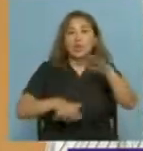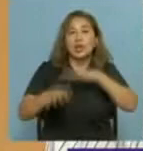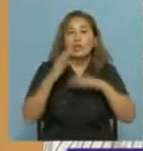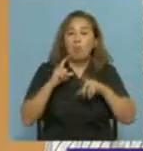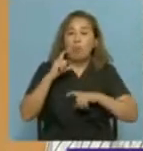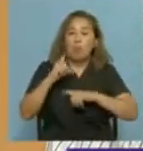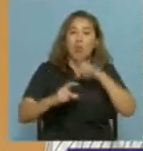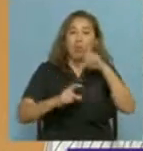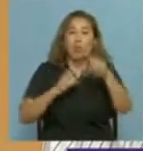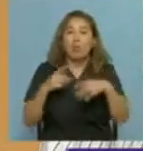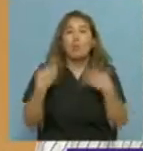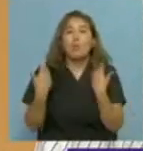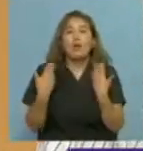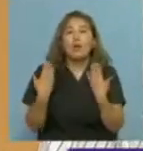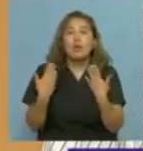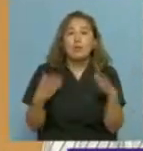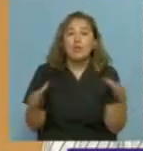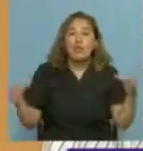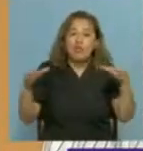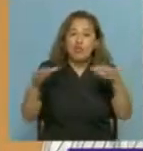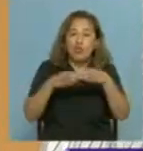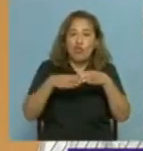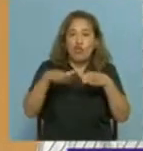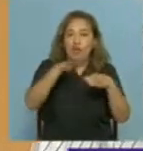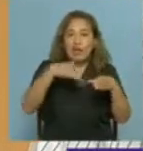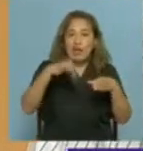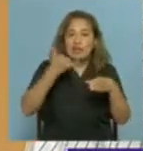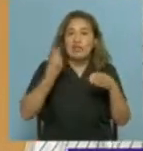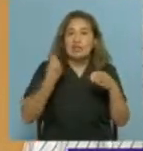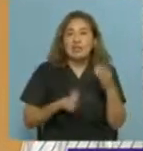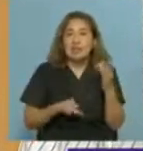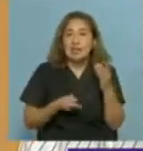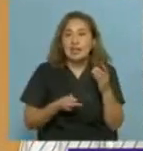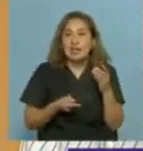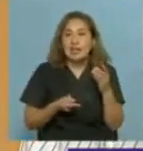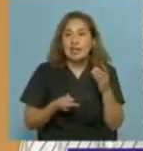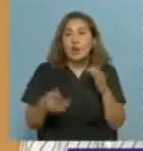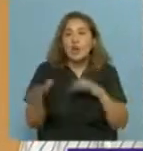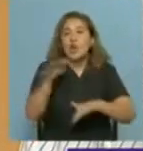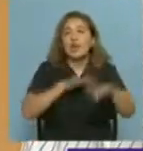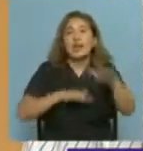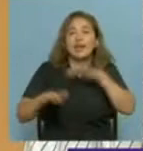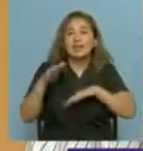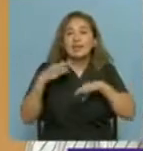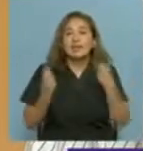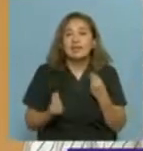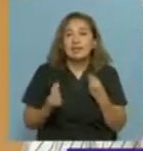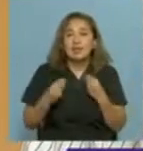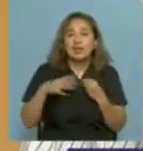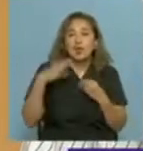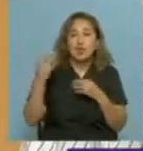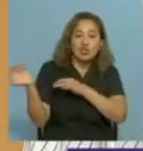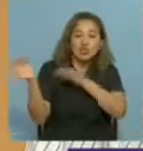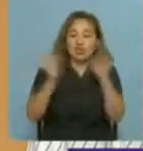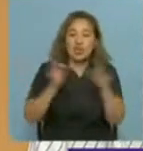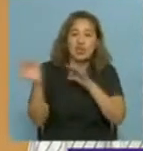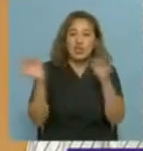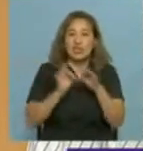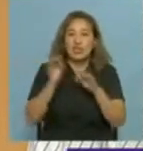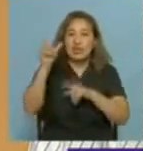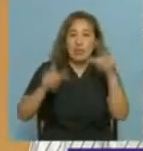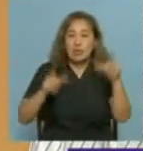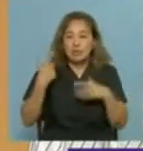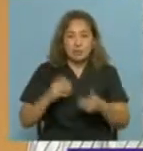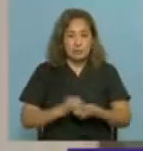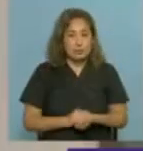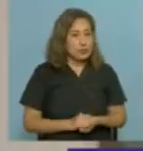poco a poco para así poder formar y tener algo más como que dice más organizada en cuanto a cada uno de los que van llegando de venezuela acá